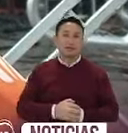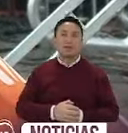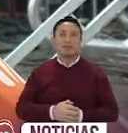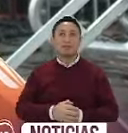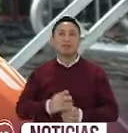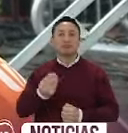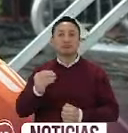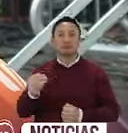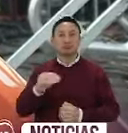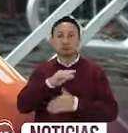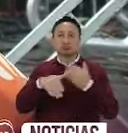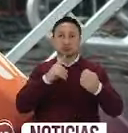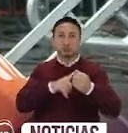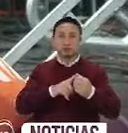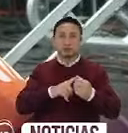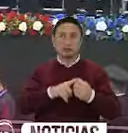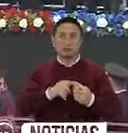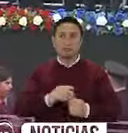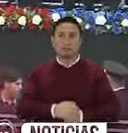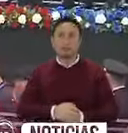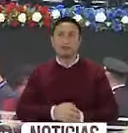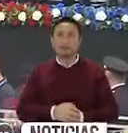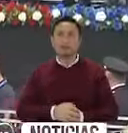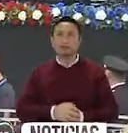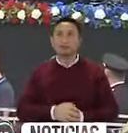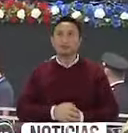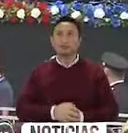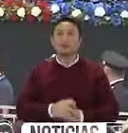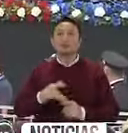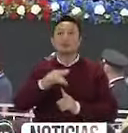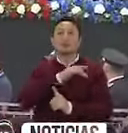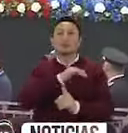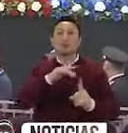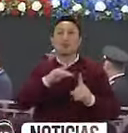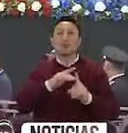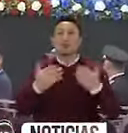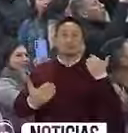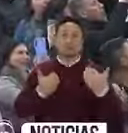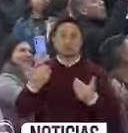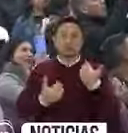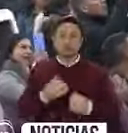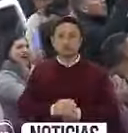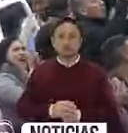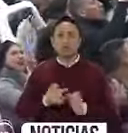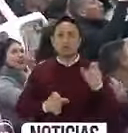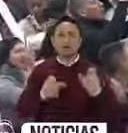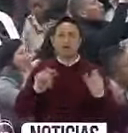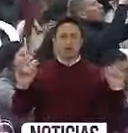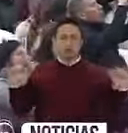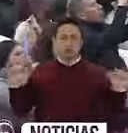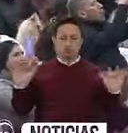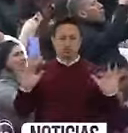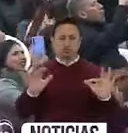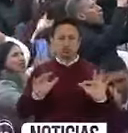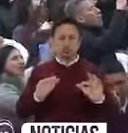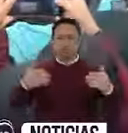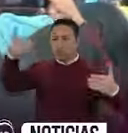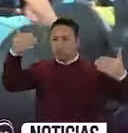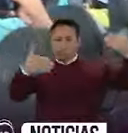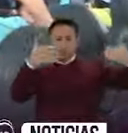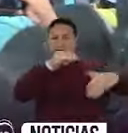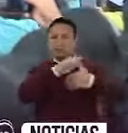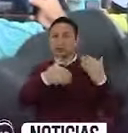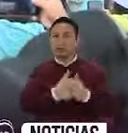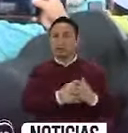y distribuidas en todo el distrito metropolitano de Quito. En medio de un ambiente lleno de algarabía, cientos de personas, grandes y chicos, se dieron